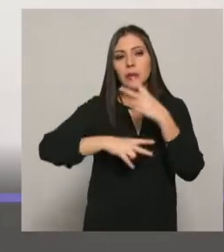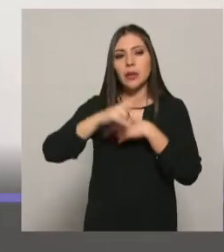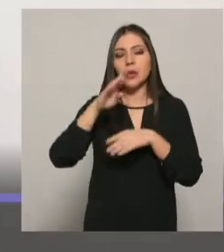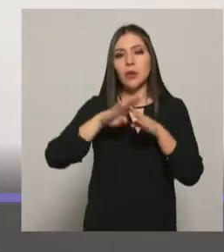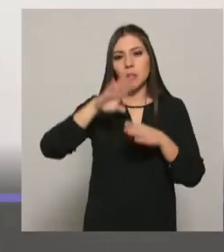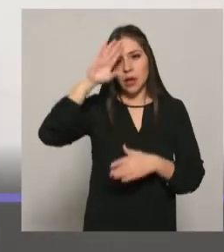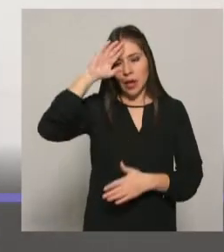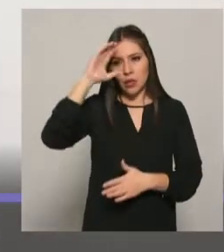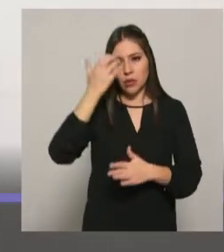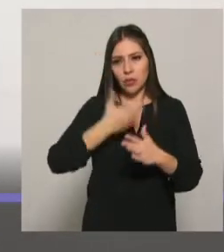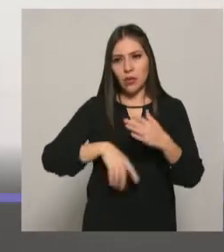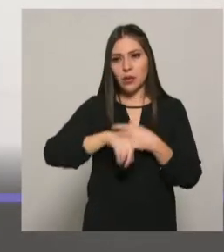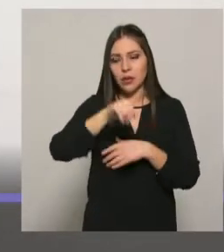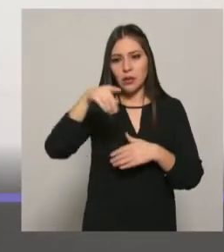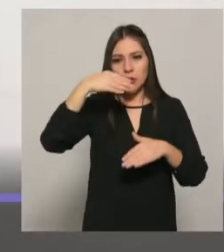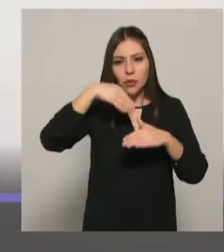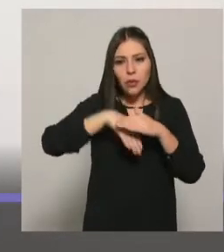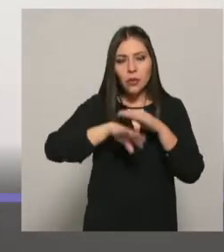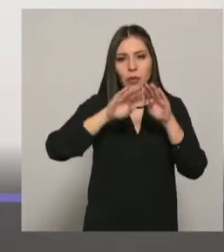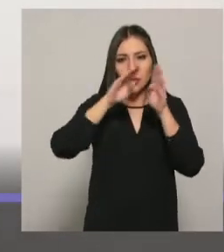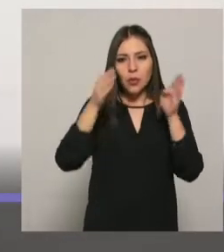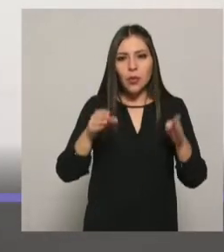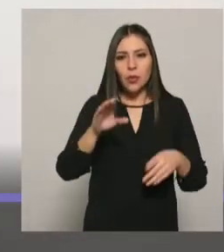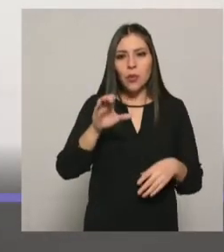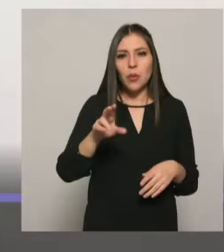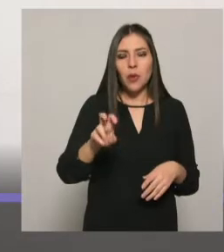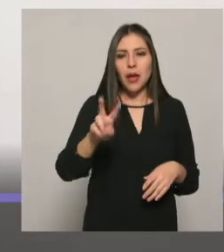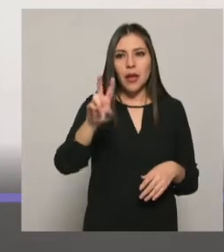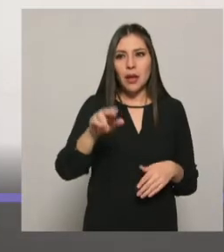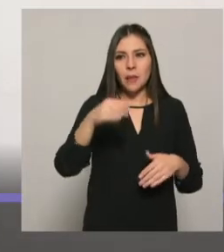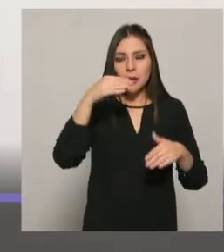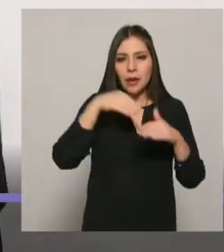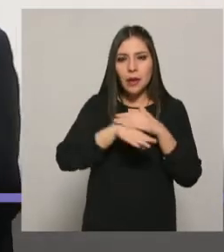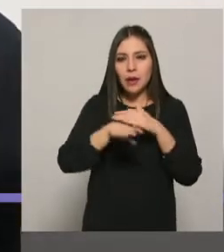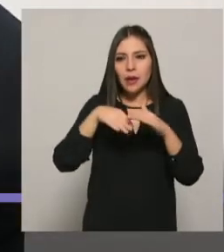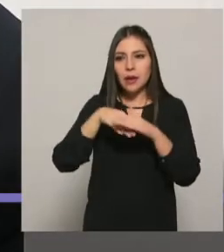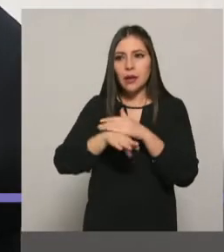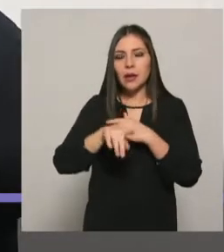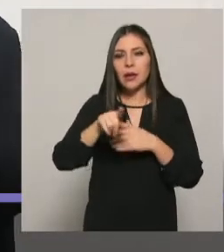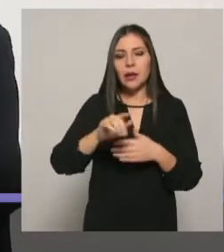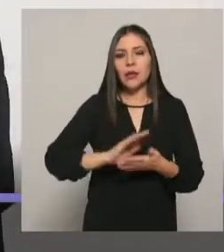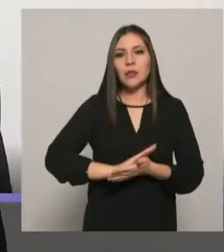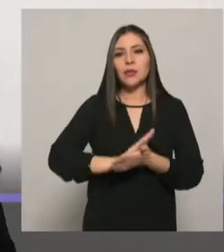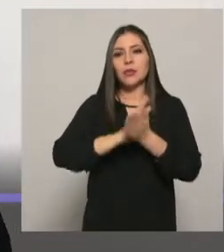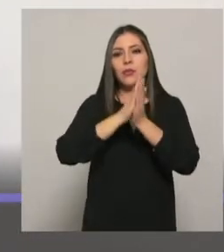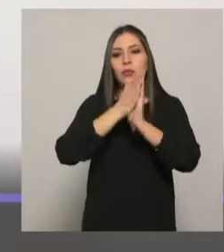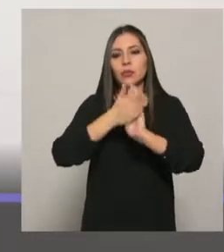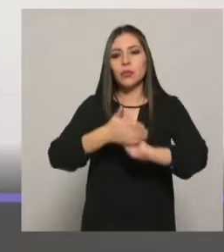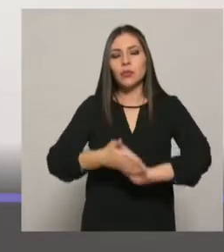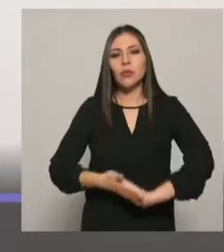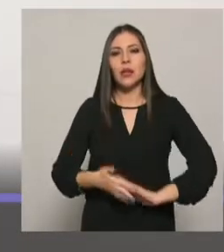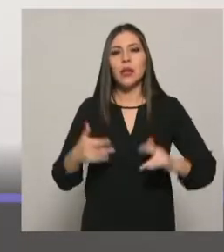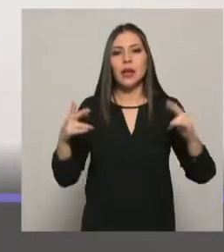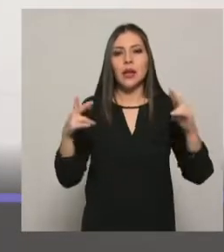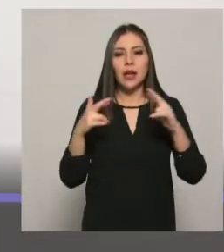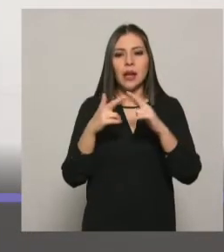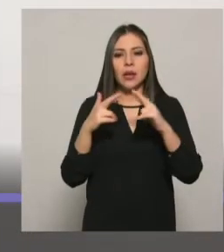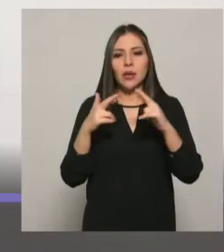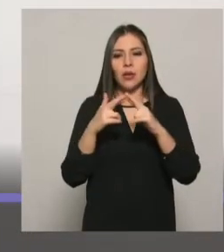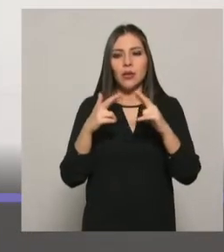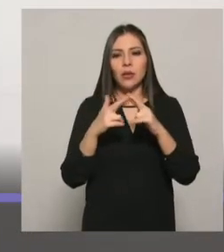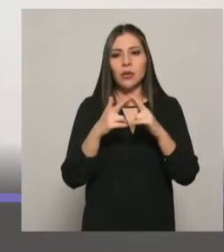las cuevas las que cambian de la religión que se tenía,